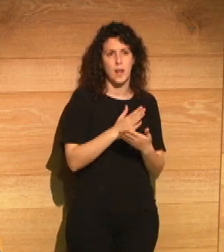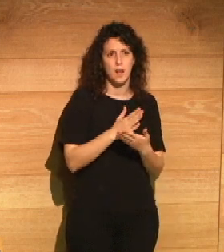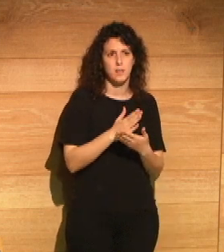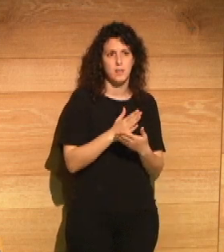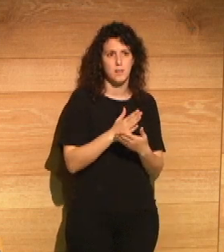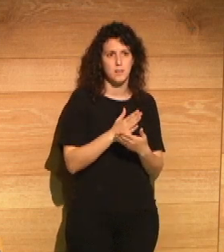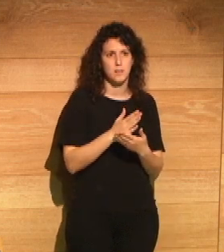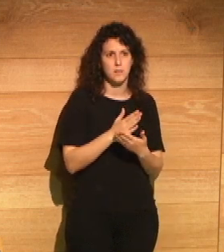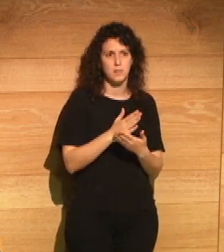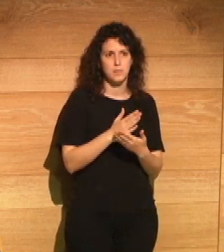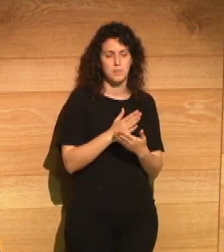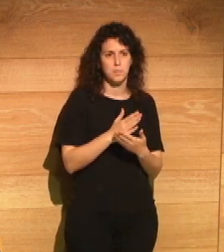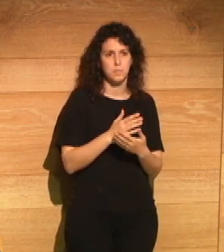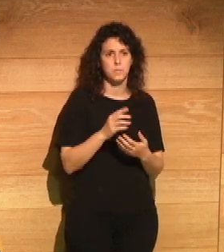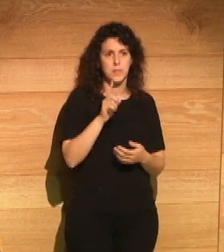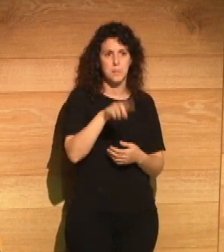más bien evocativa,